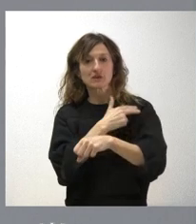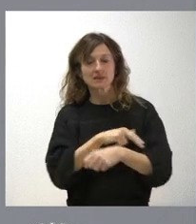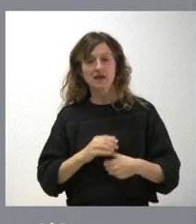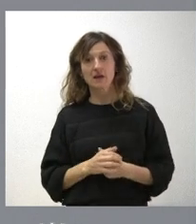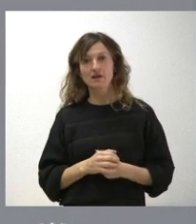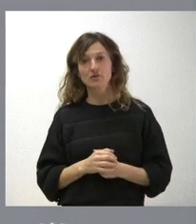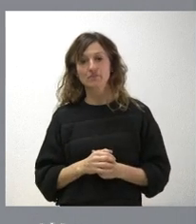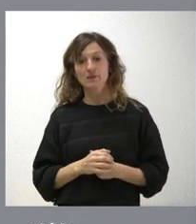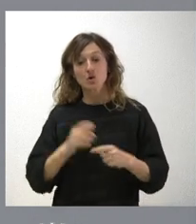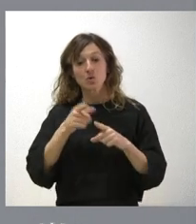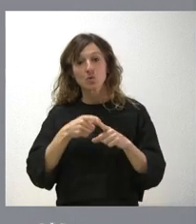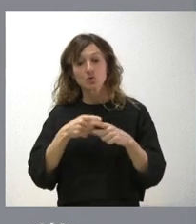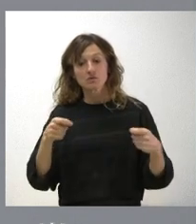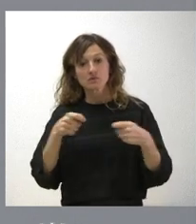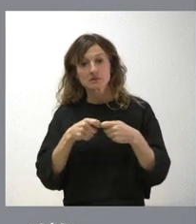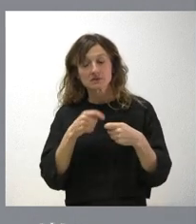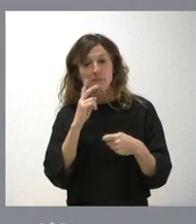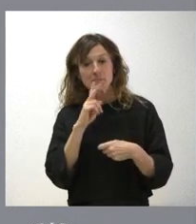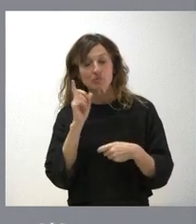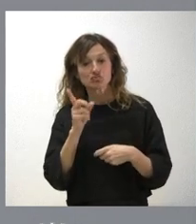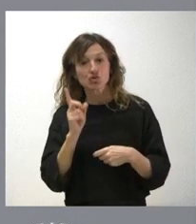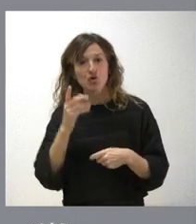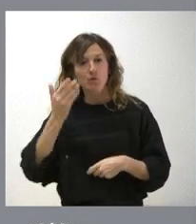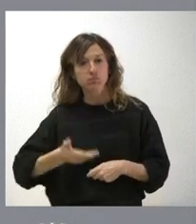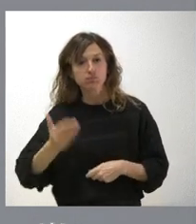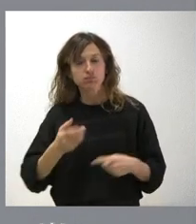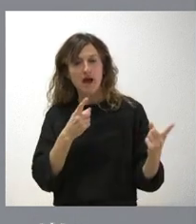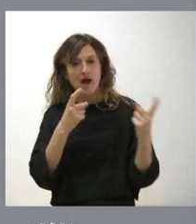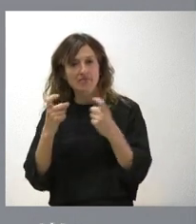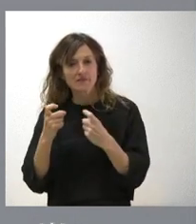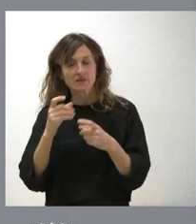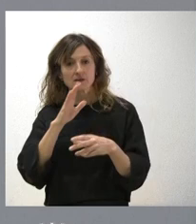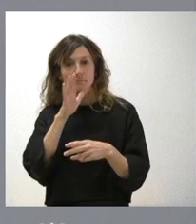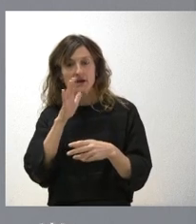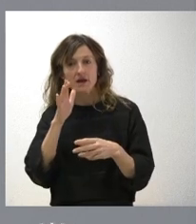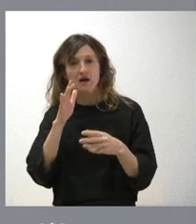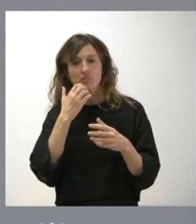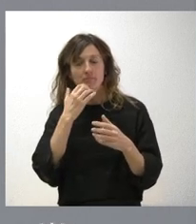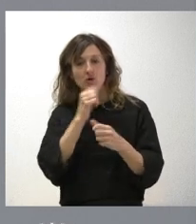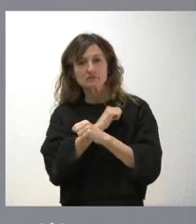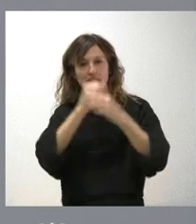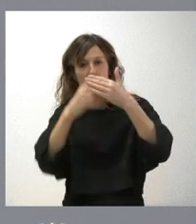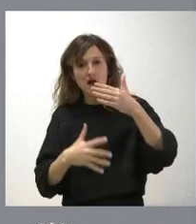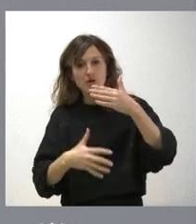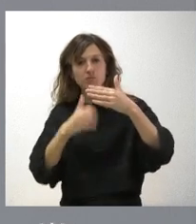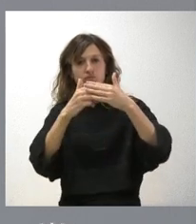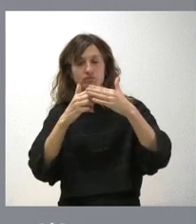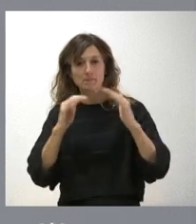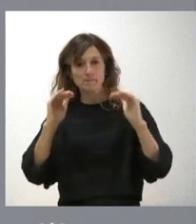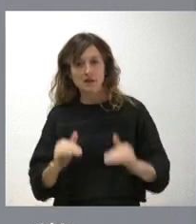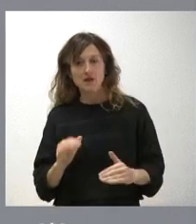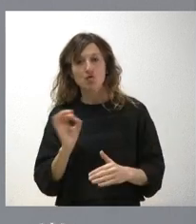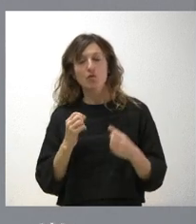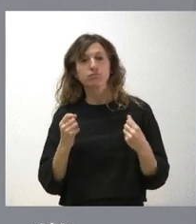usamos los conciertos Solo cuando lo consideramos imprescindible o necesario pues para para reducir alguna lista de espera acelerar algunos